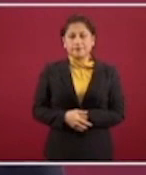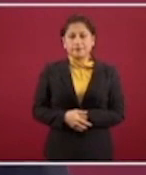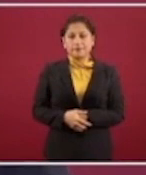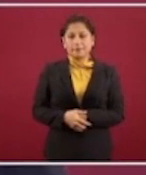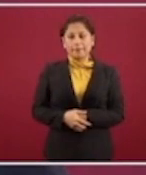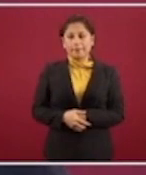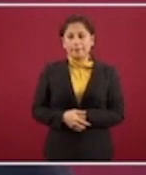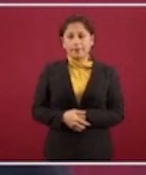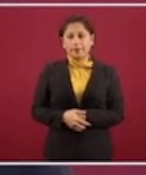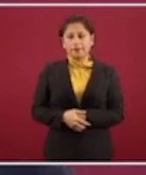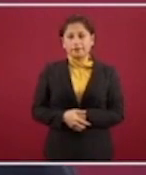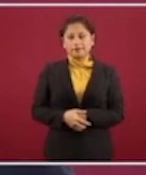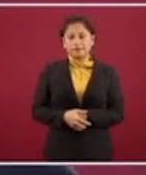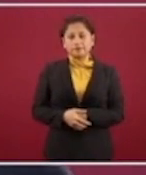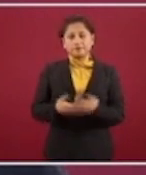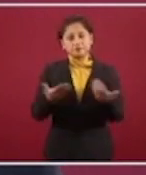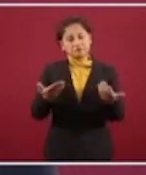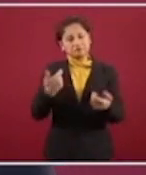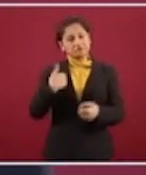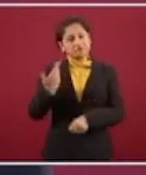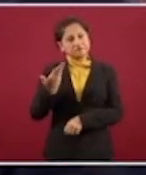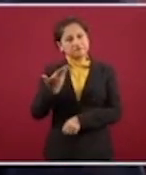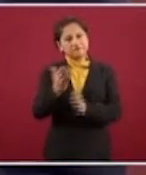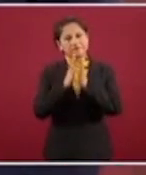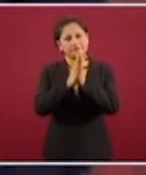recordemos lo que